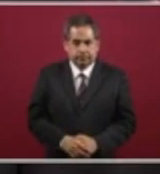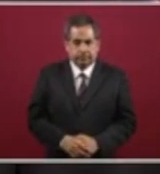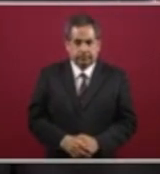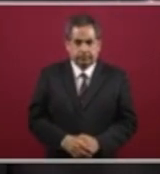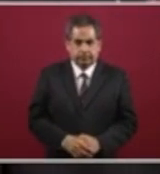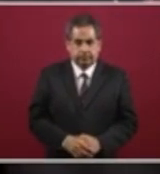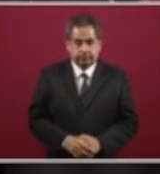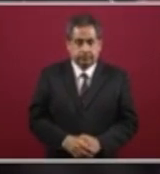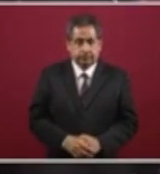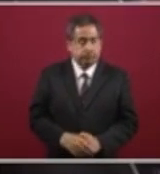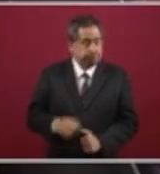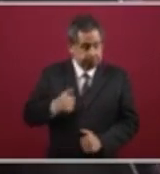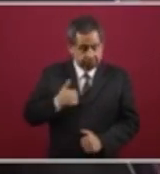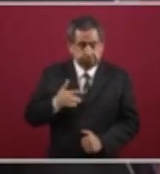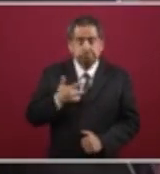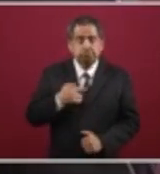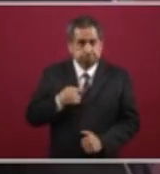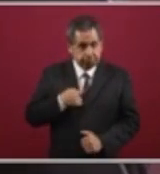estoy